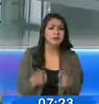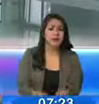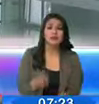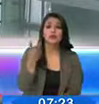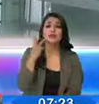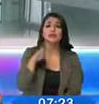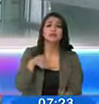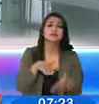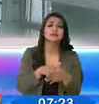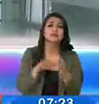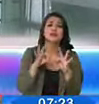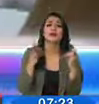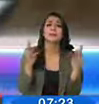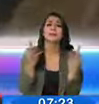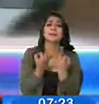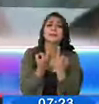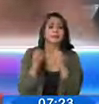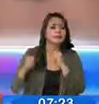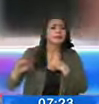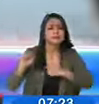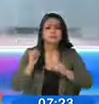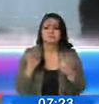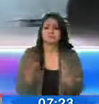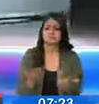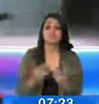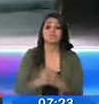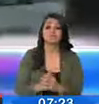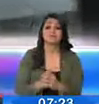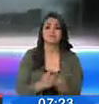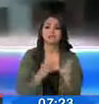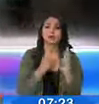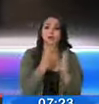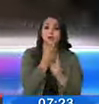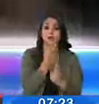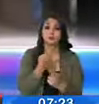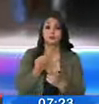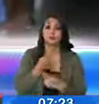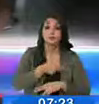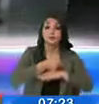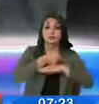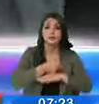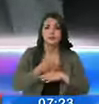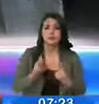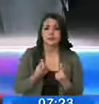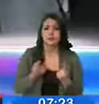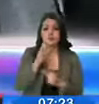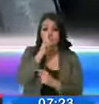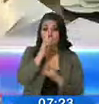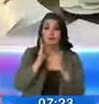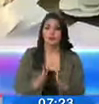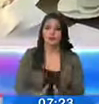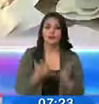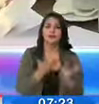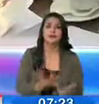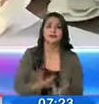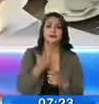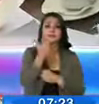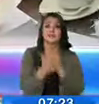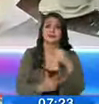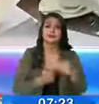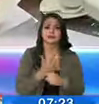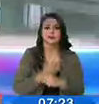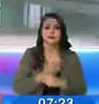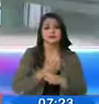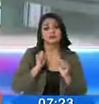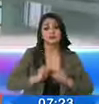16.000 familias desesperadas. Que espera que la resolución de la Corte se la tome de inmediato, aunque dice que los empleados han esperado cerca de 3 años para una